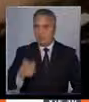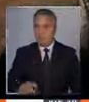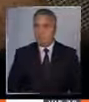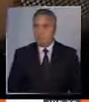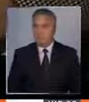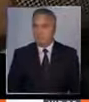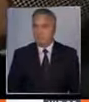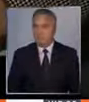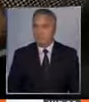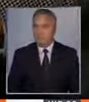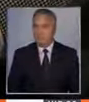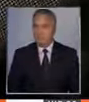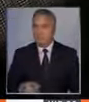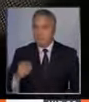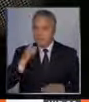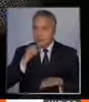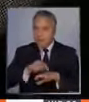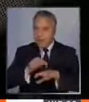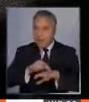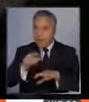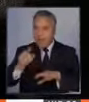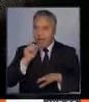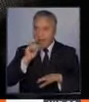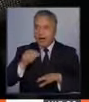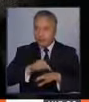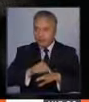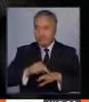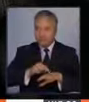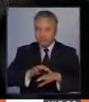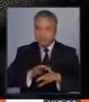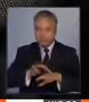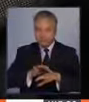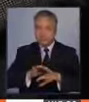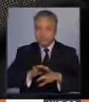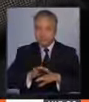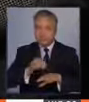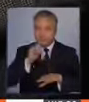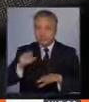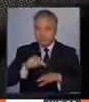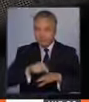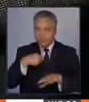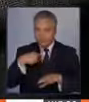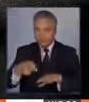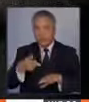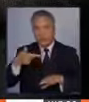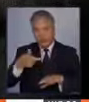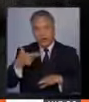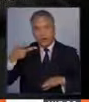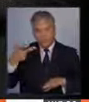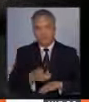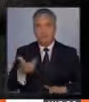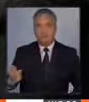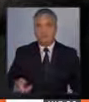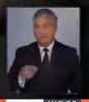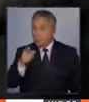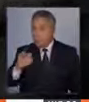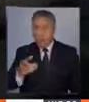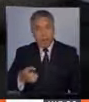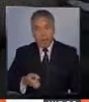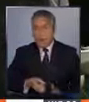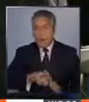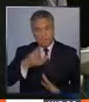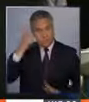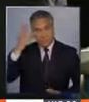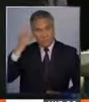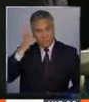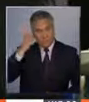La enfermera sabe de que aquí, en este lado de acá, sería donde tendría que pinchar. Son los productos más novedosos y modernos